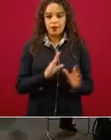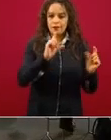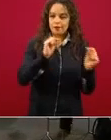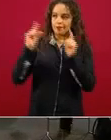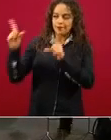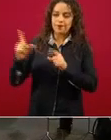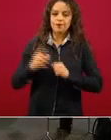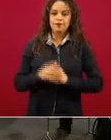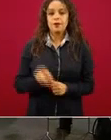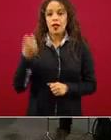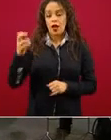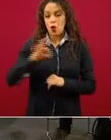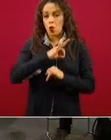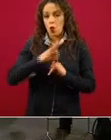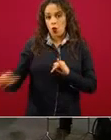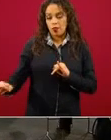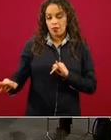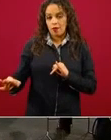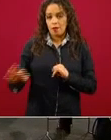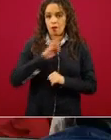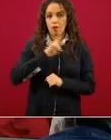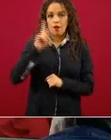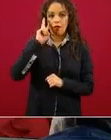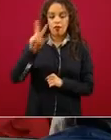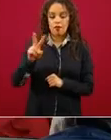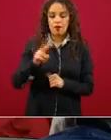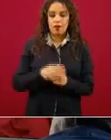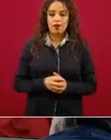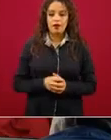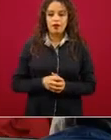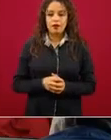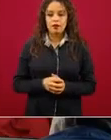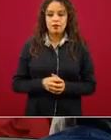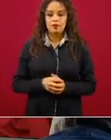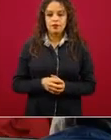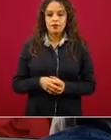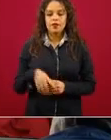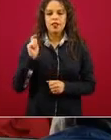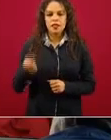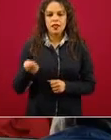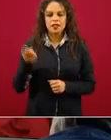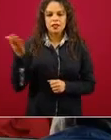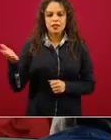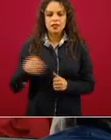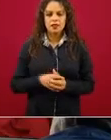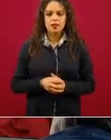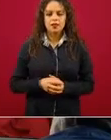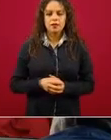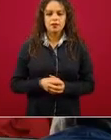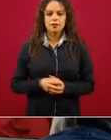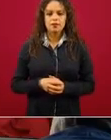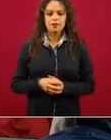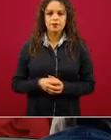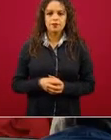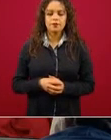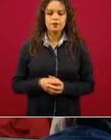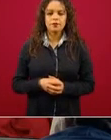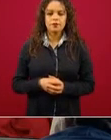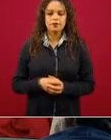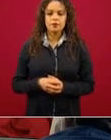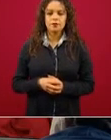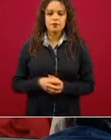Y esta es la última diapositiva, en la que podemos ver cómo de las